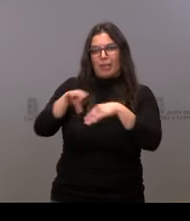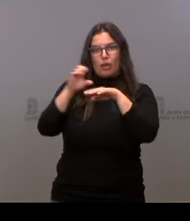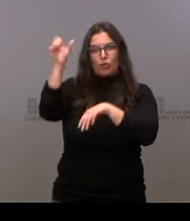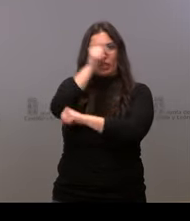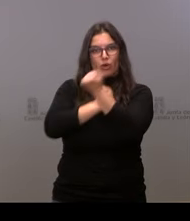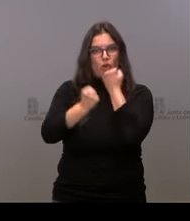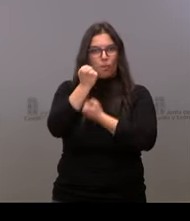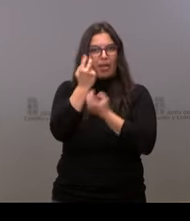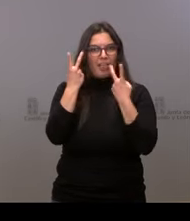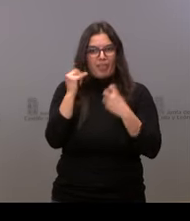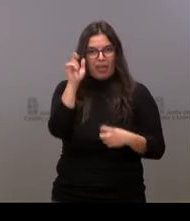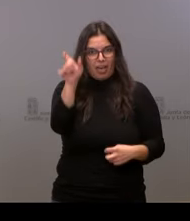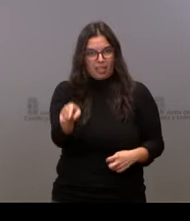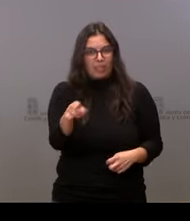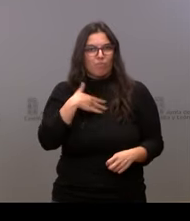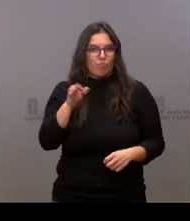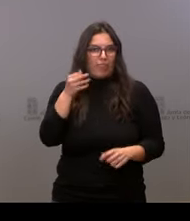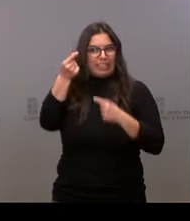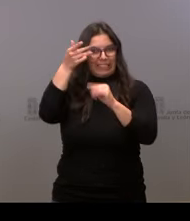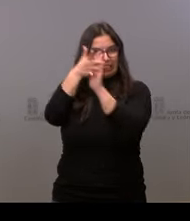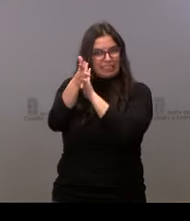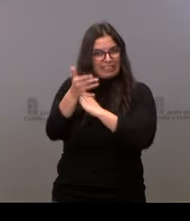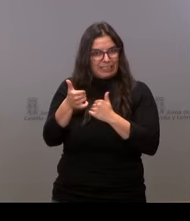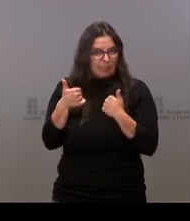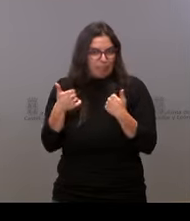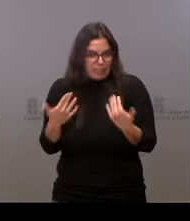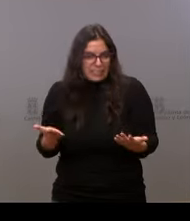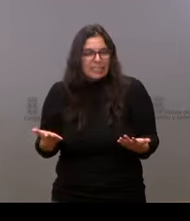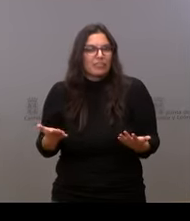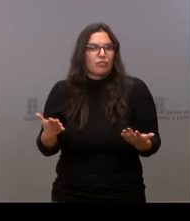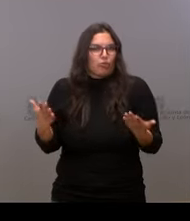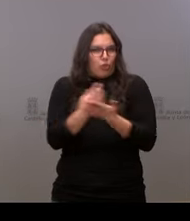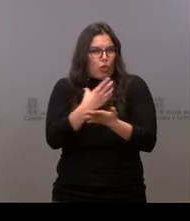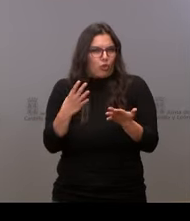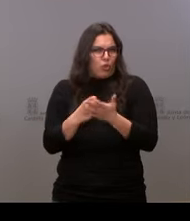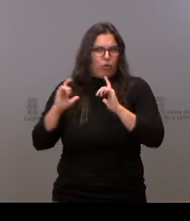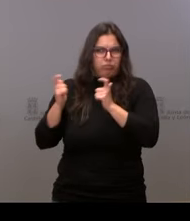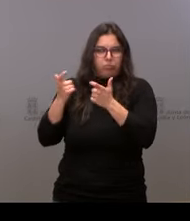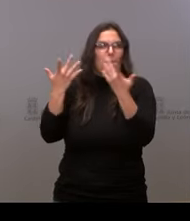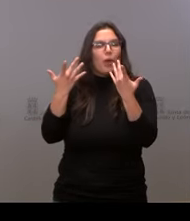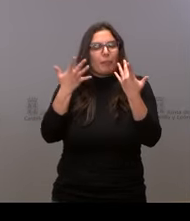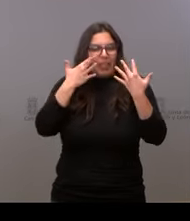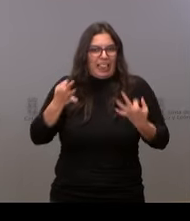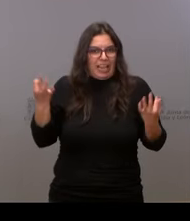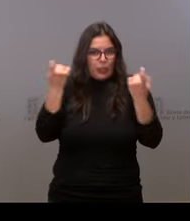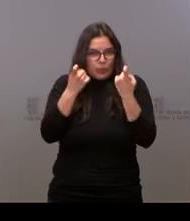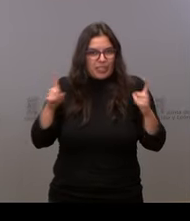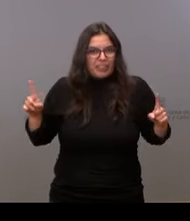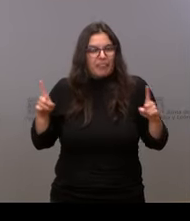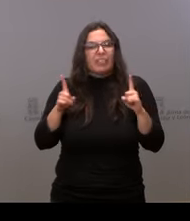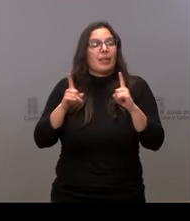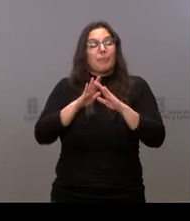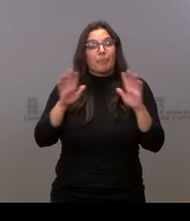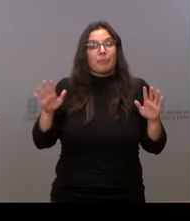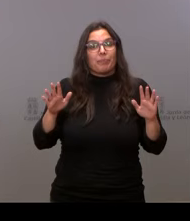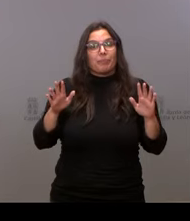que podría concretar incluso mucho más detalle todas las reuniones pero no es objeto de su pregunta